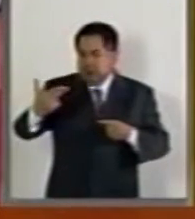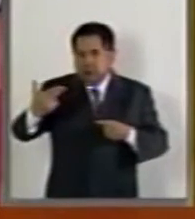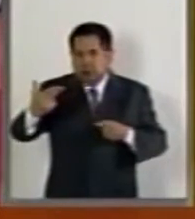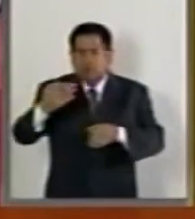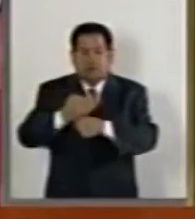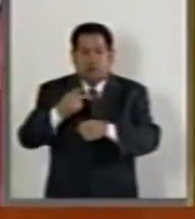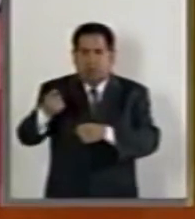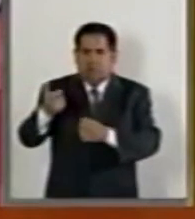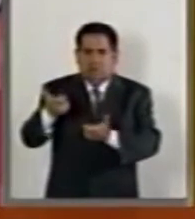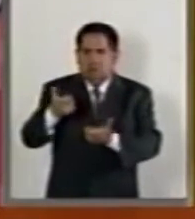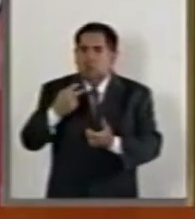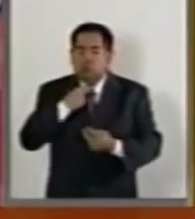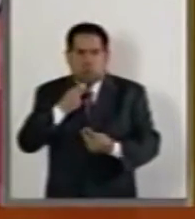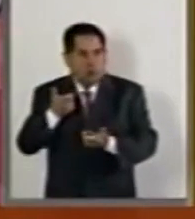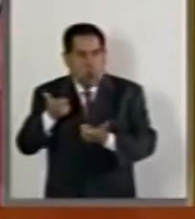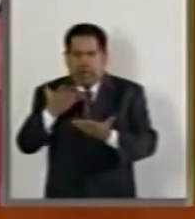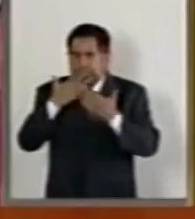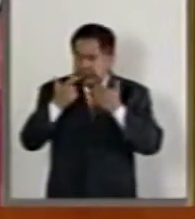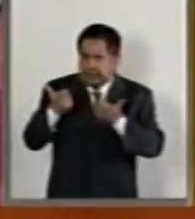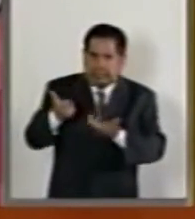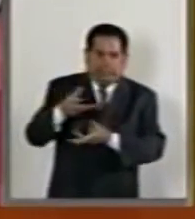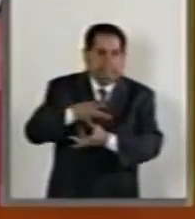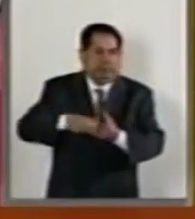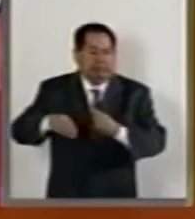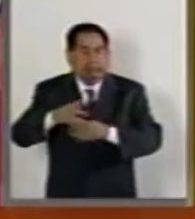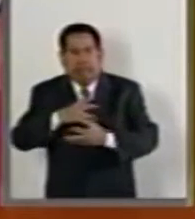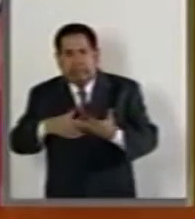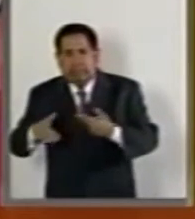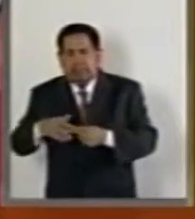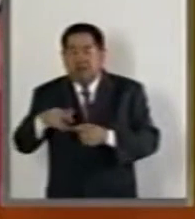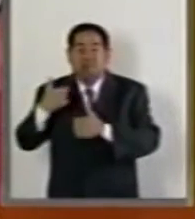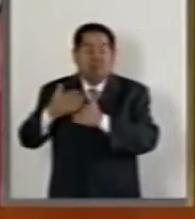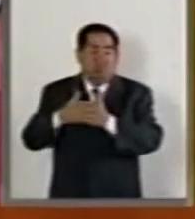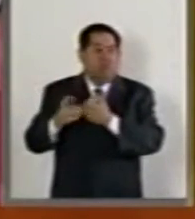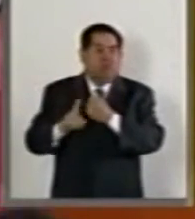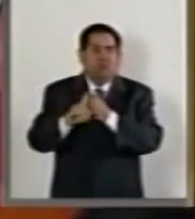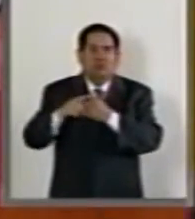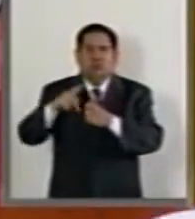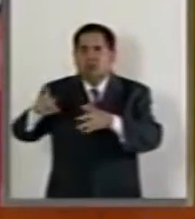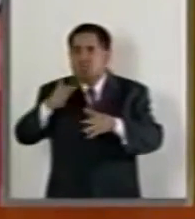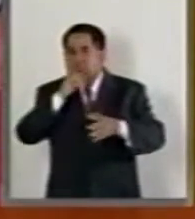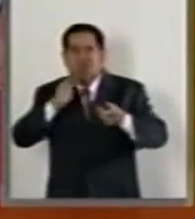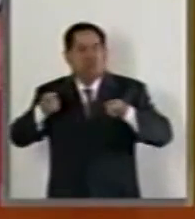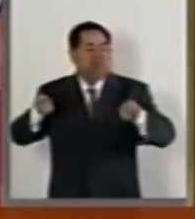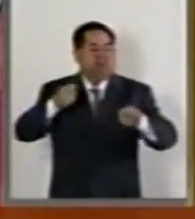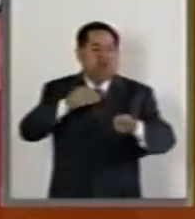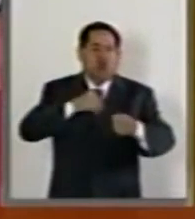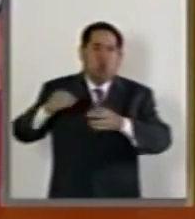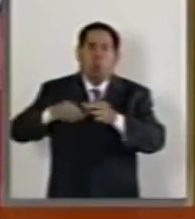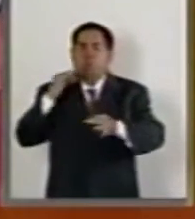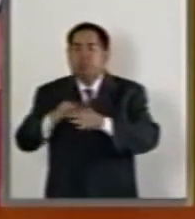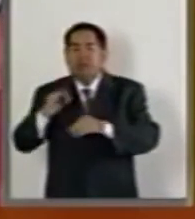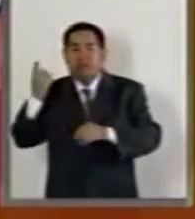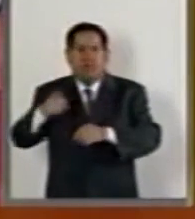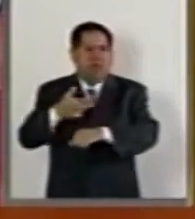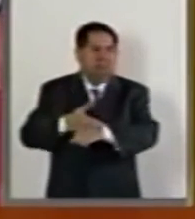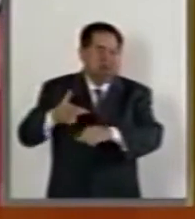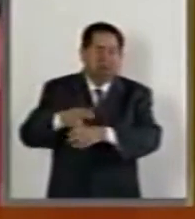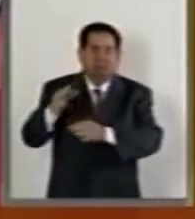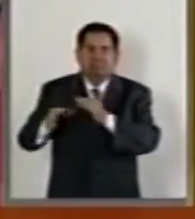una crisis financiera extrema que tendrá graves consecuencias en su capacidad para cumplir con su mandato y